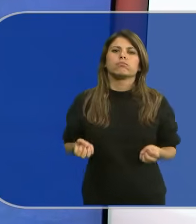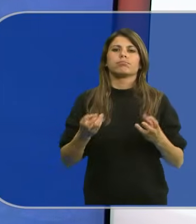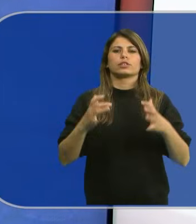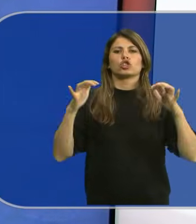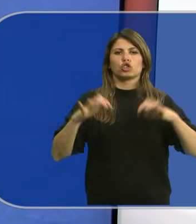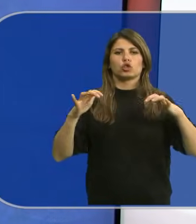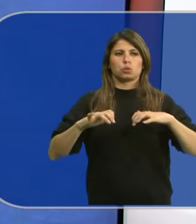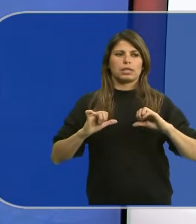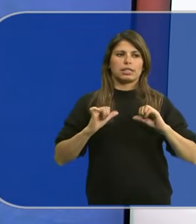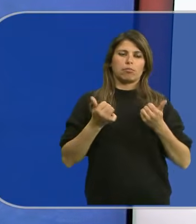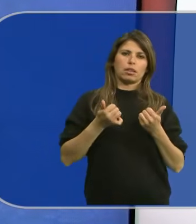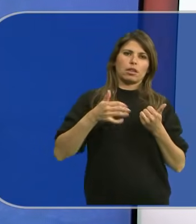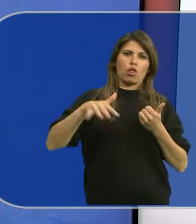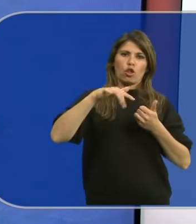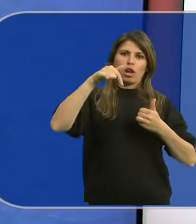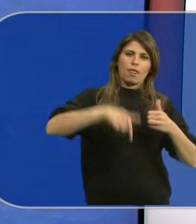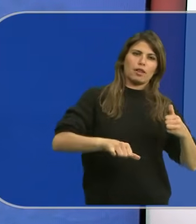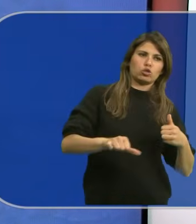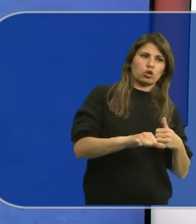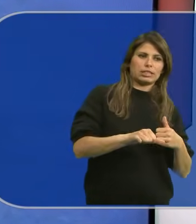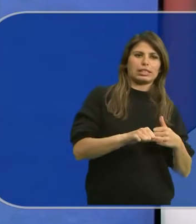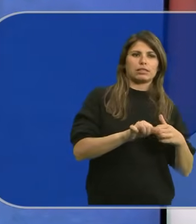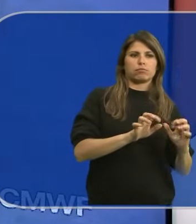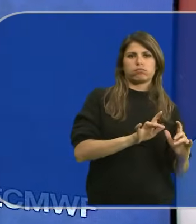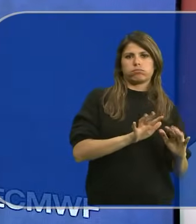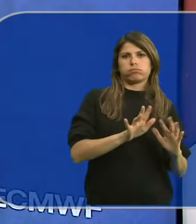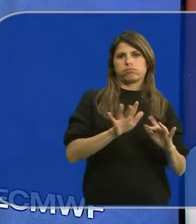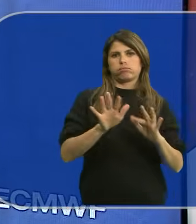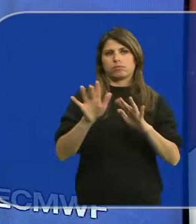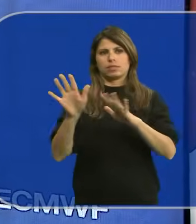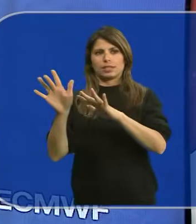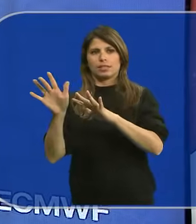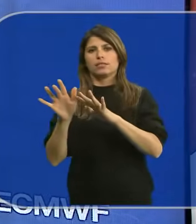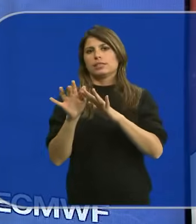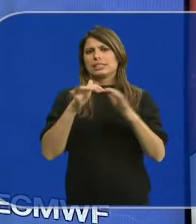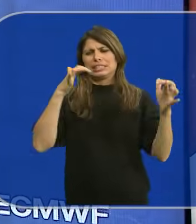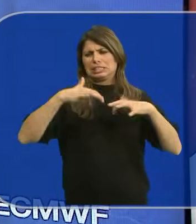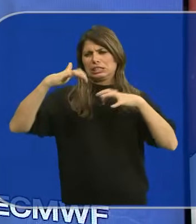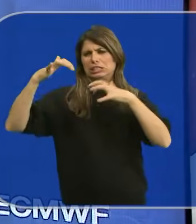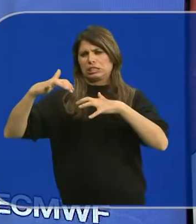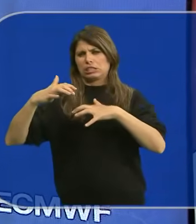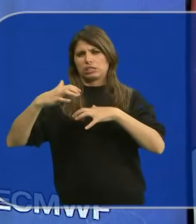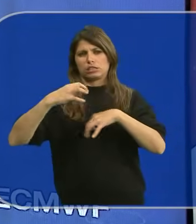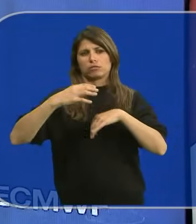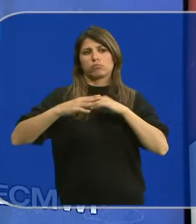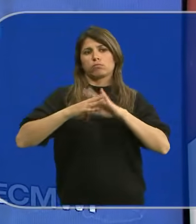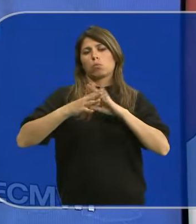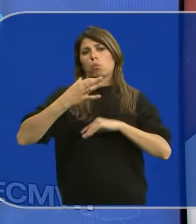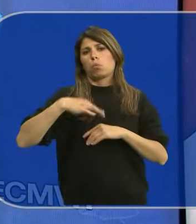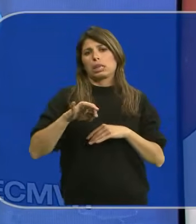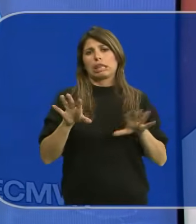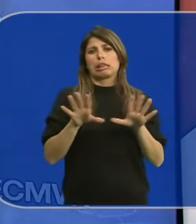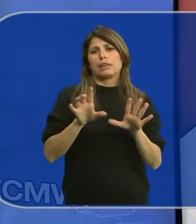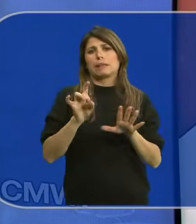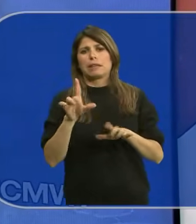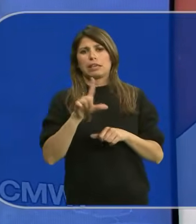trasladar desde zonas del suroeste de la comunidad hacia el noroeste, con cantidades que todavía nos podrían dejar un poco más de 10-15 litros